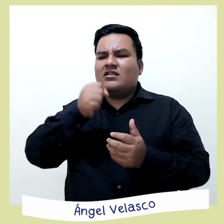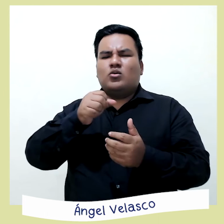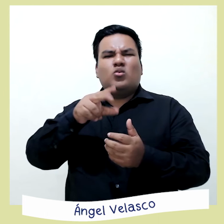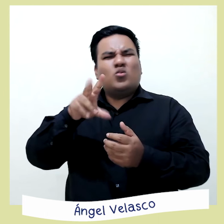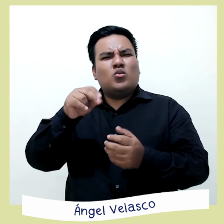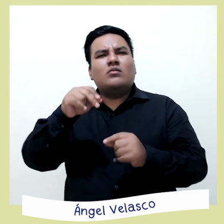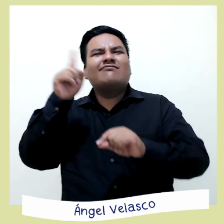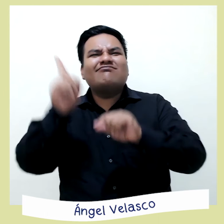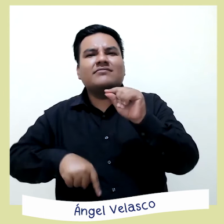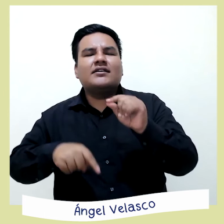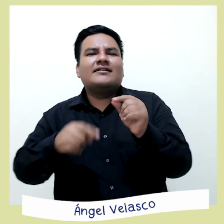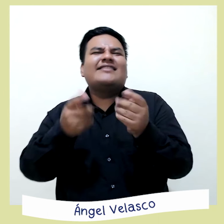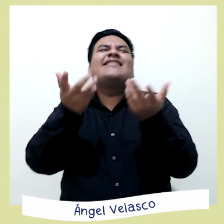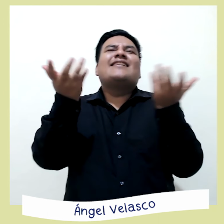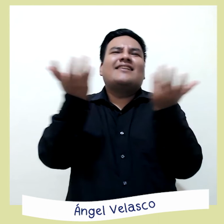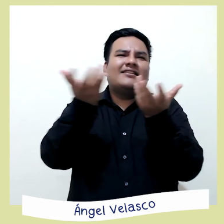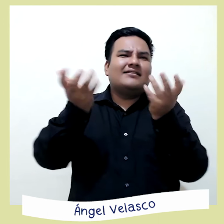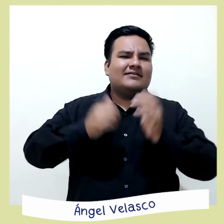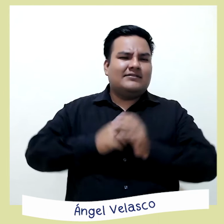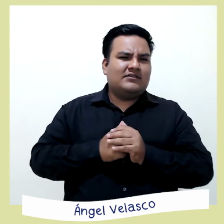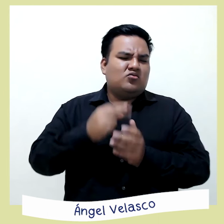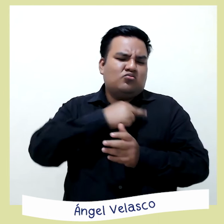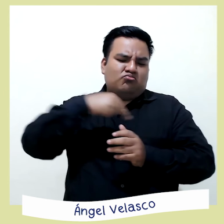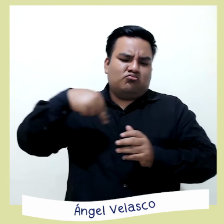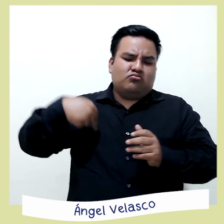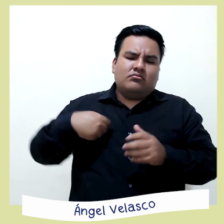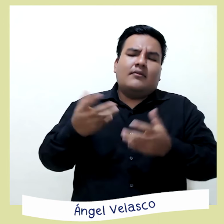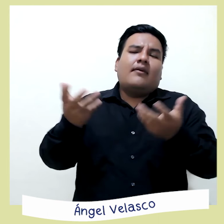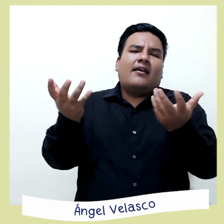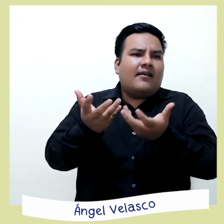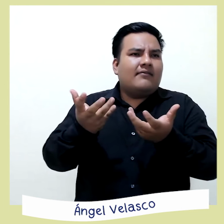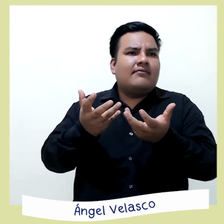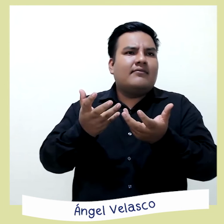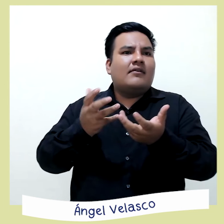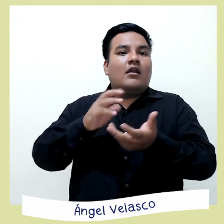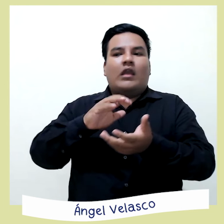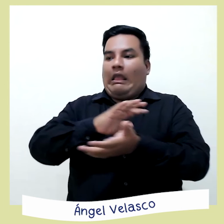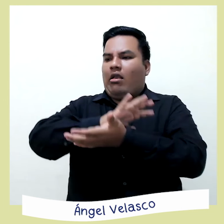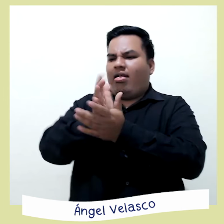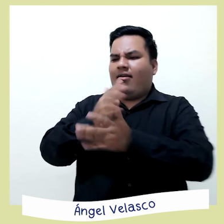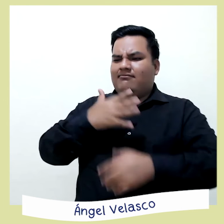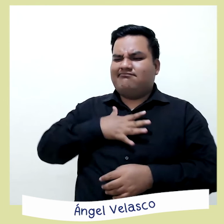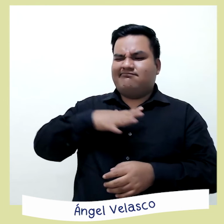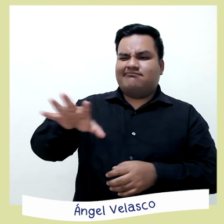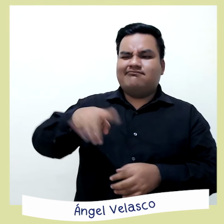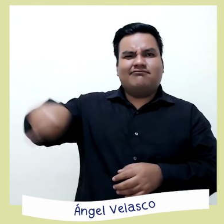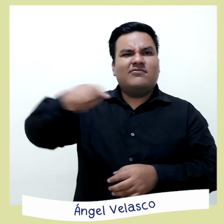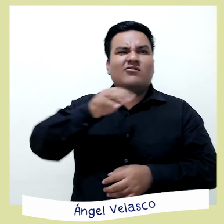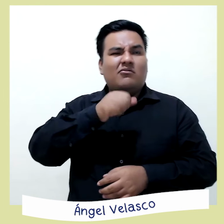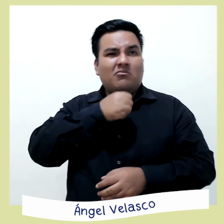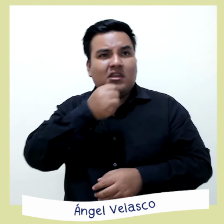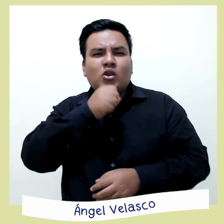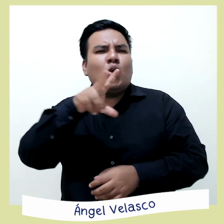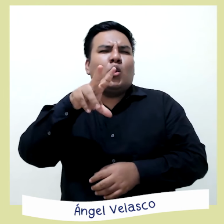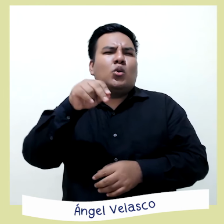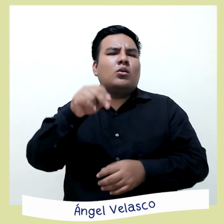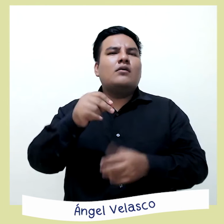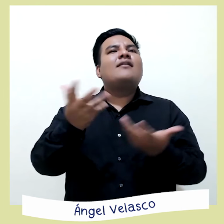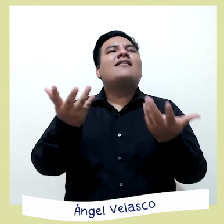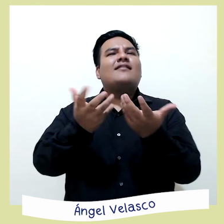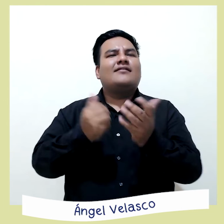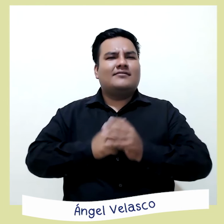mayores? ¿Y cómo evitamos narrativas de odio hacia esta población? Eso sería, ¿no? Como sociedad, ¿qué acciones